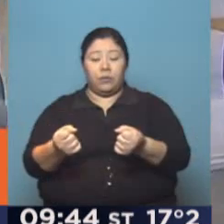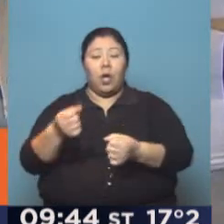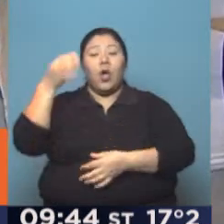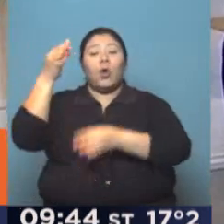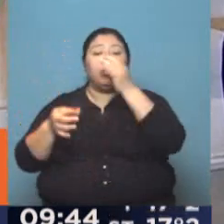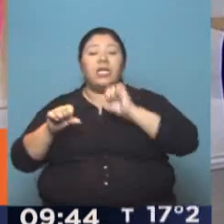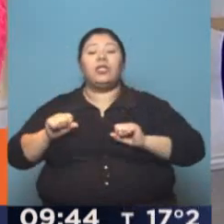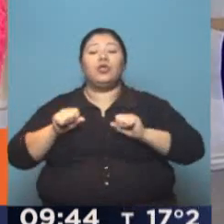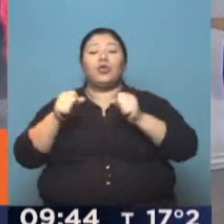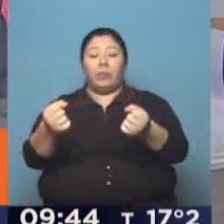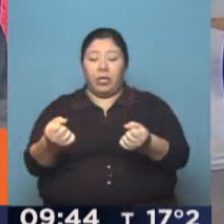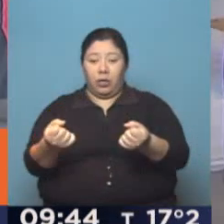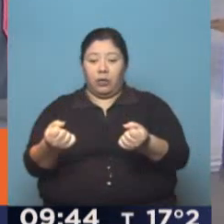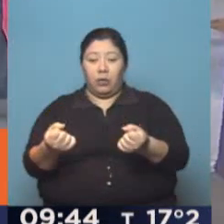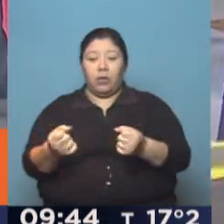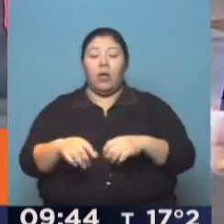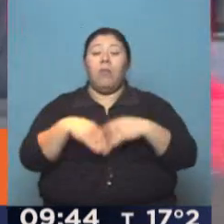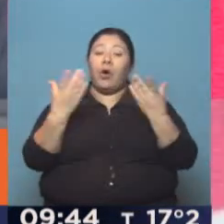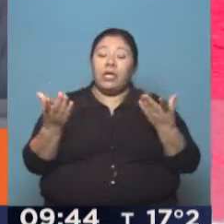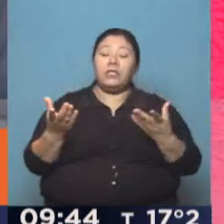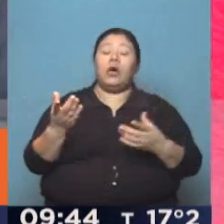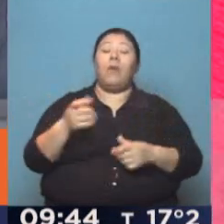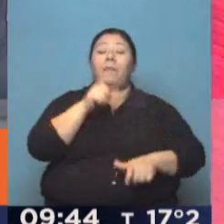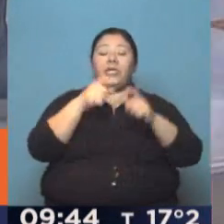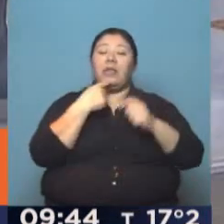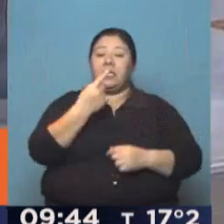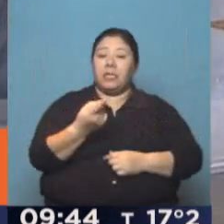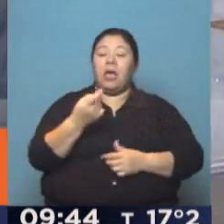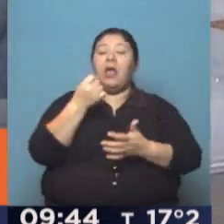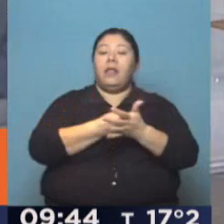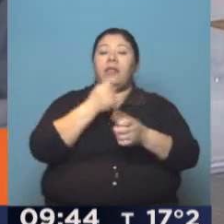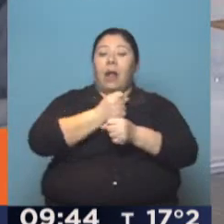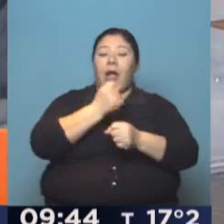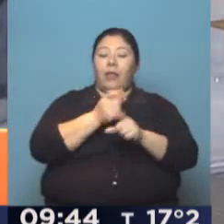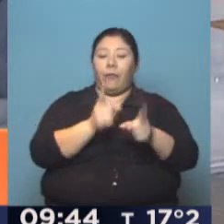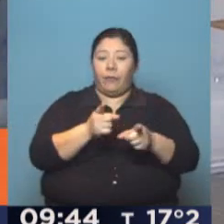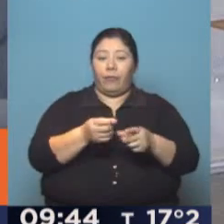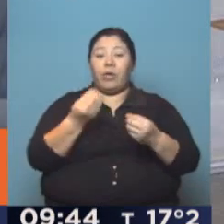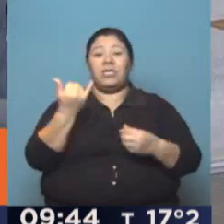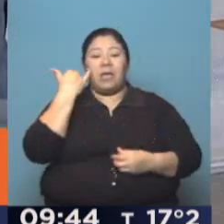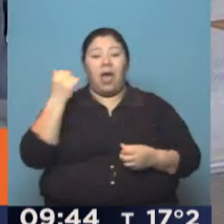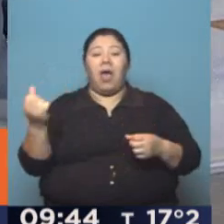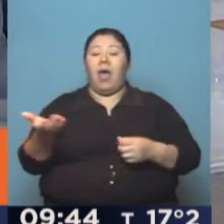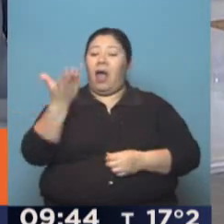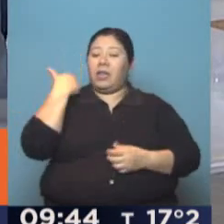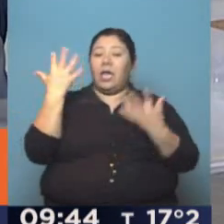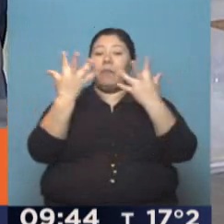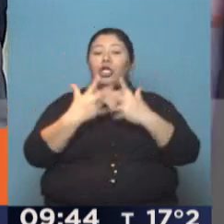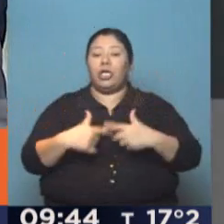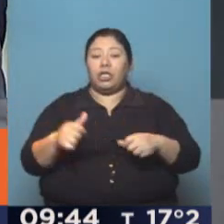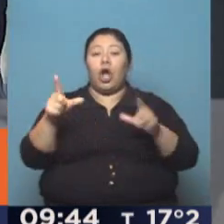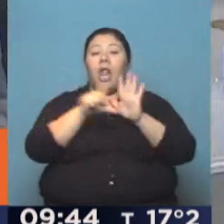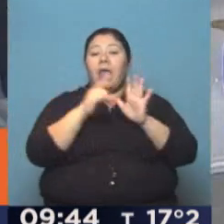para esto, dicen que van a seguir trabajando para poder saldar esa deuda, que fue aprobado además esto mediante un proyecto en Cámara